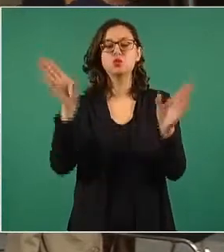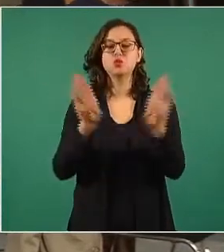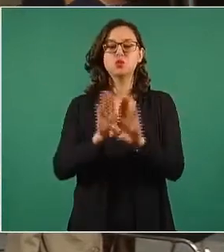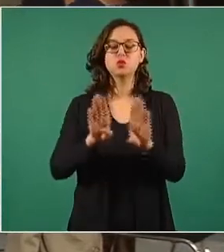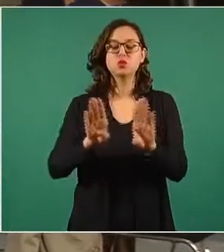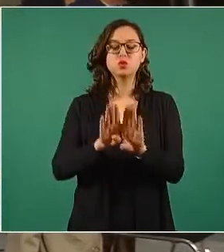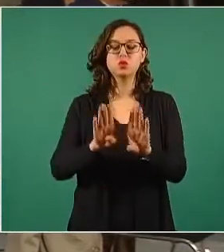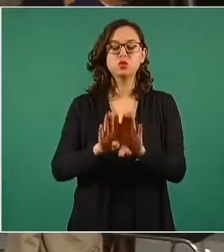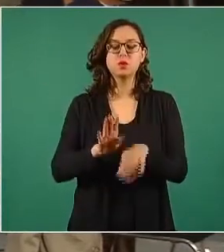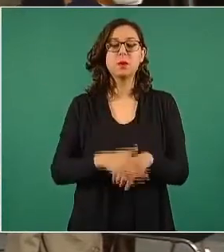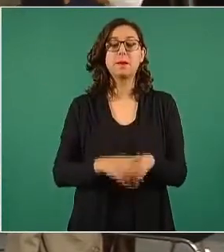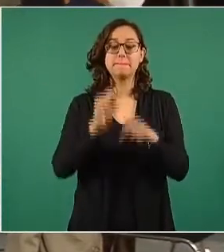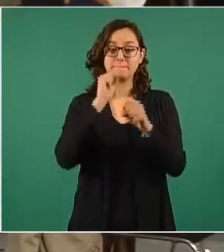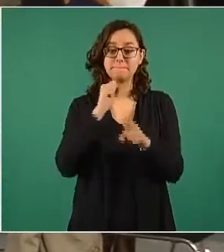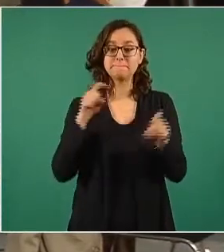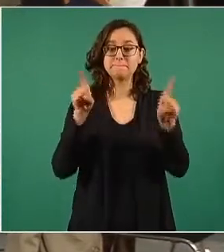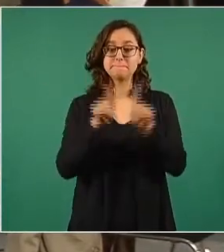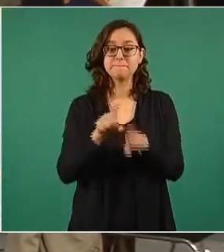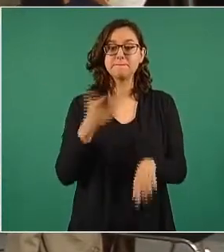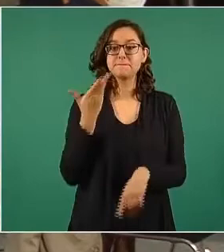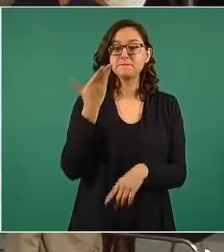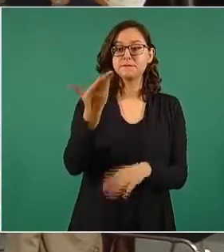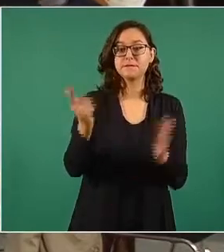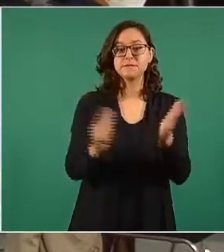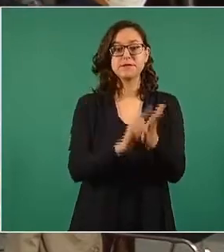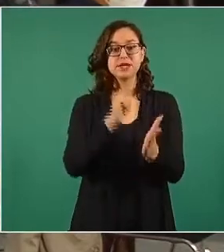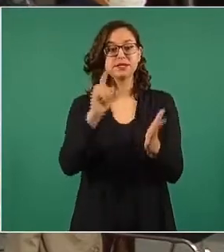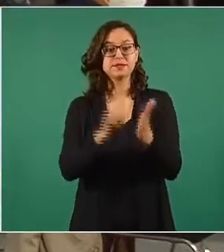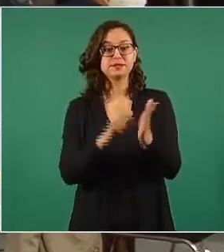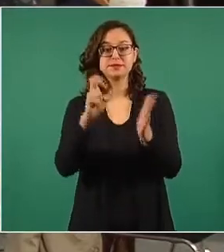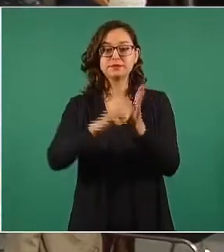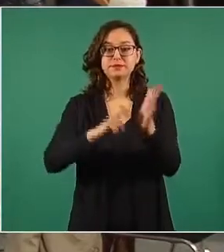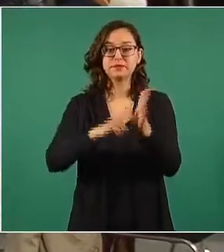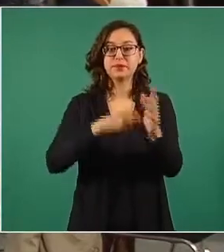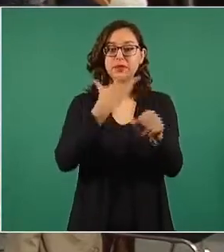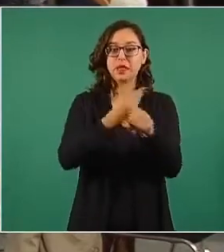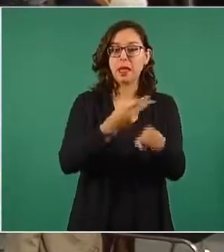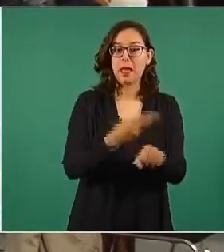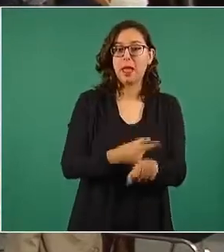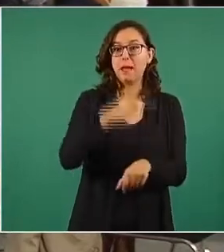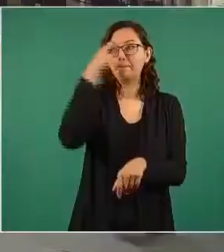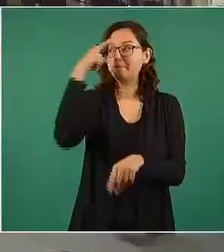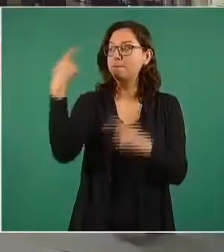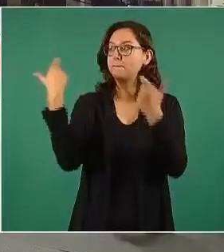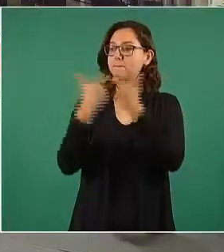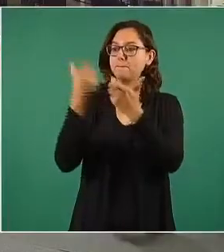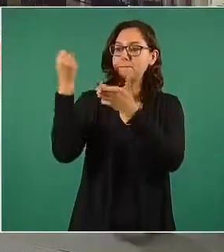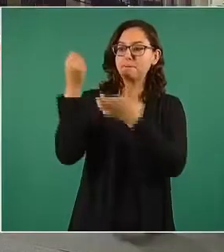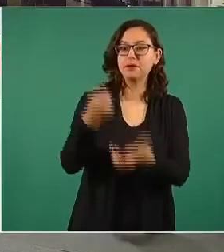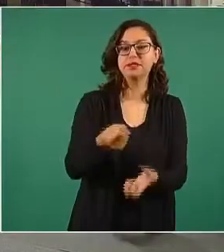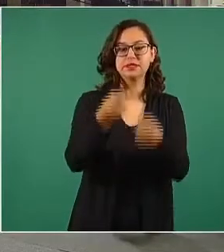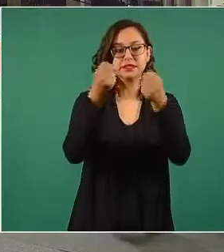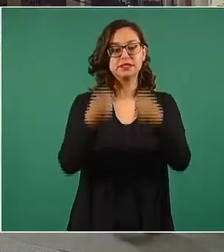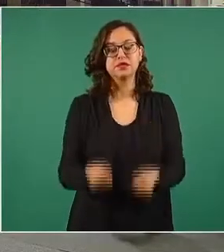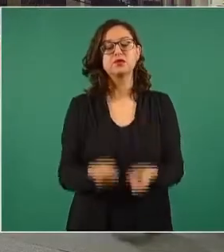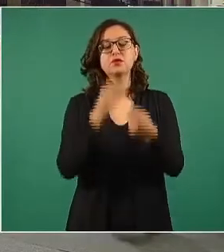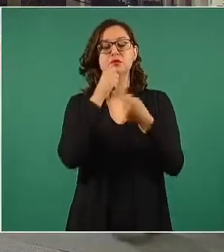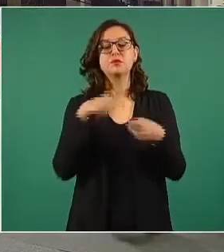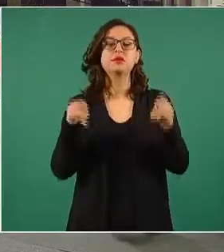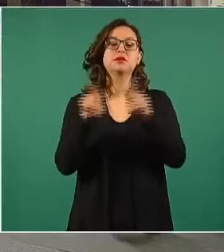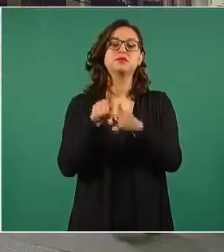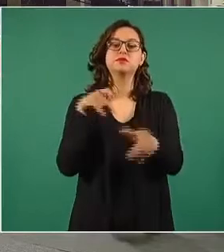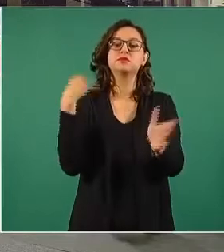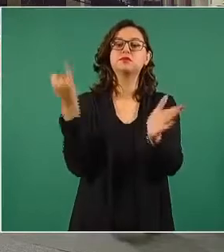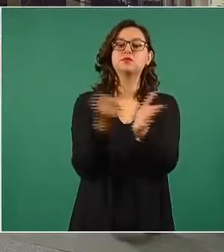estructurales que generen inversión sólidas y una reforma tributaria. Esto se lo hago en el contexto